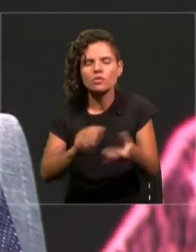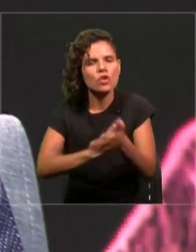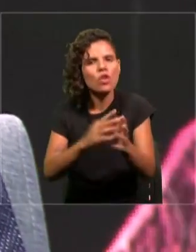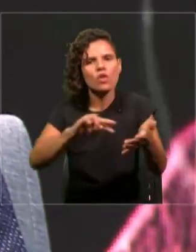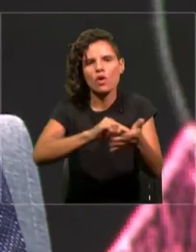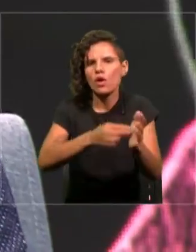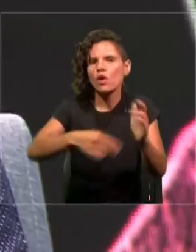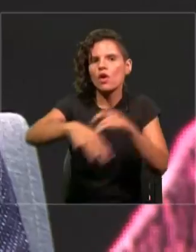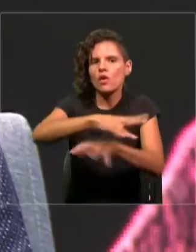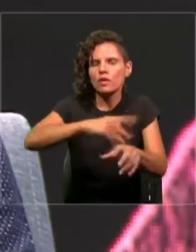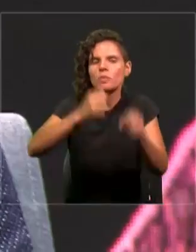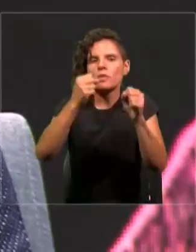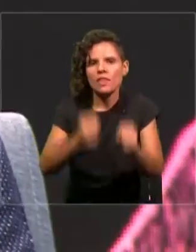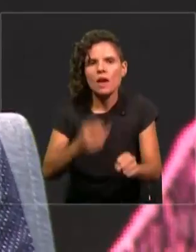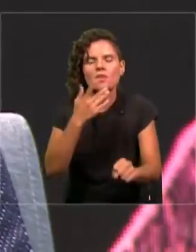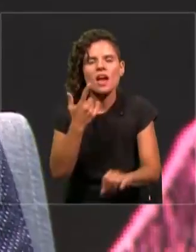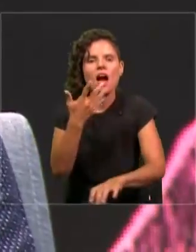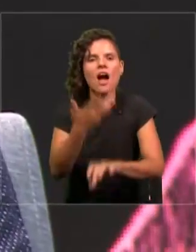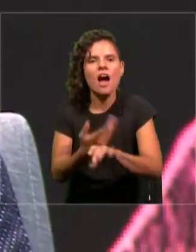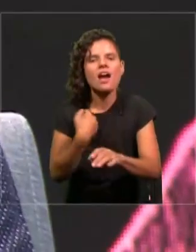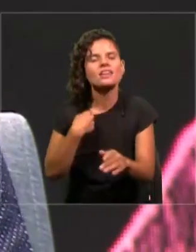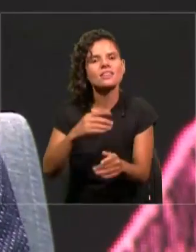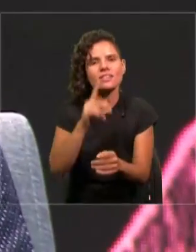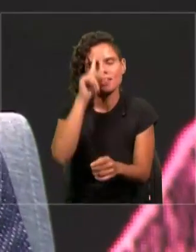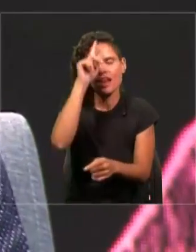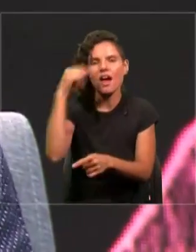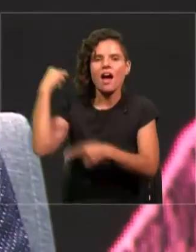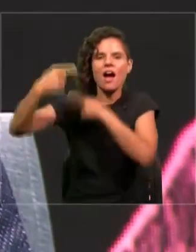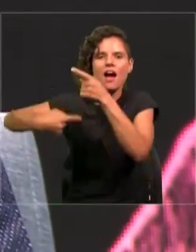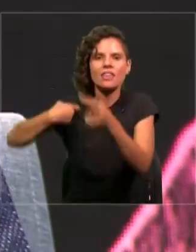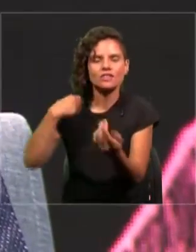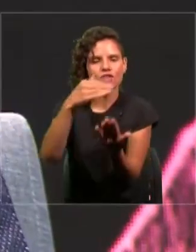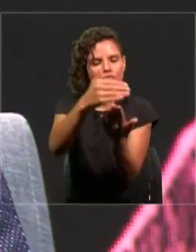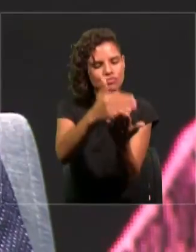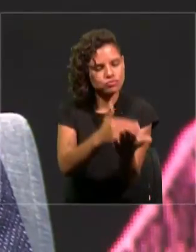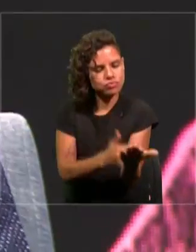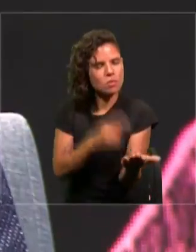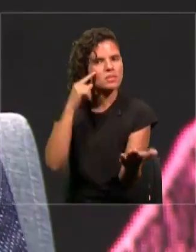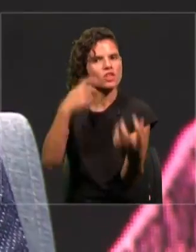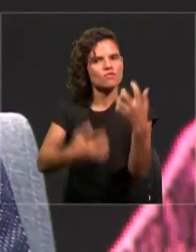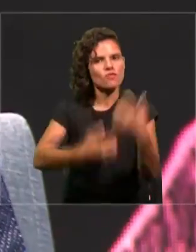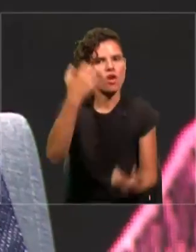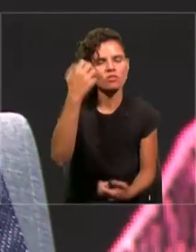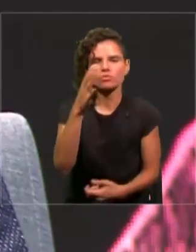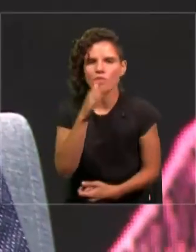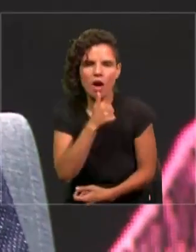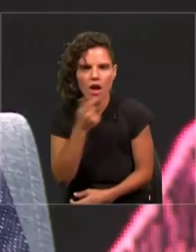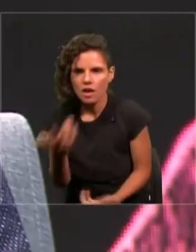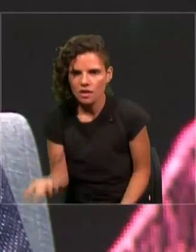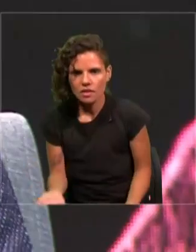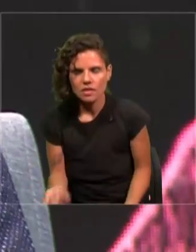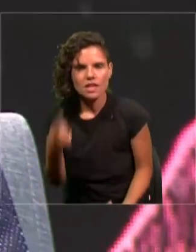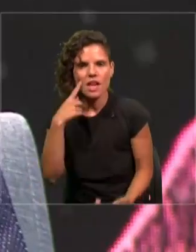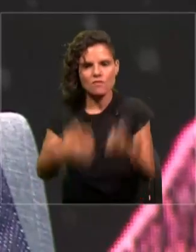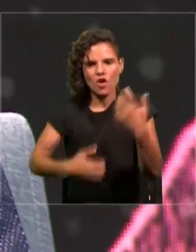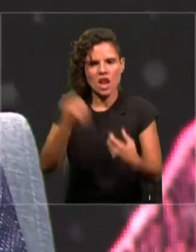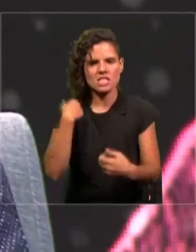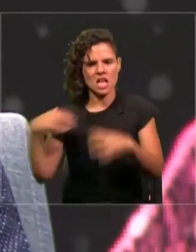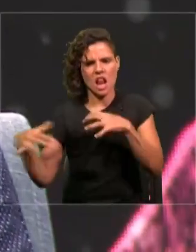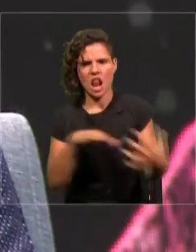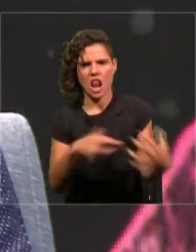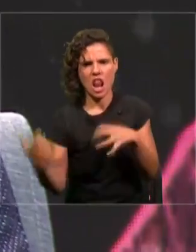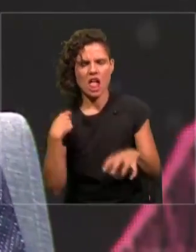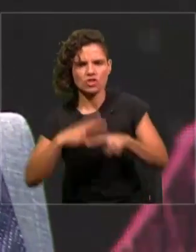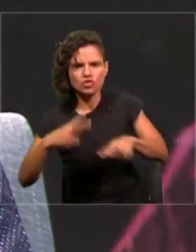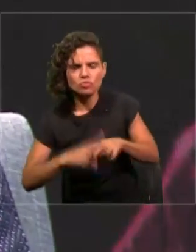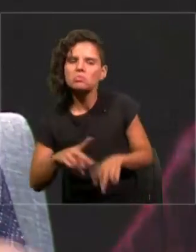conflictos a partir de protocolos de las tradiciones y costumbres en la cual la violencia no fuera la forma de aplacar el conflicto. Y eso se hacía desde